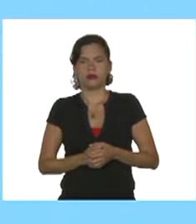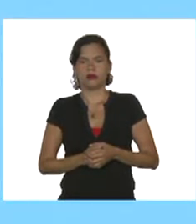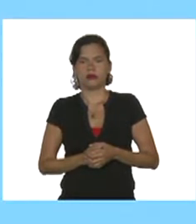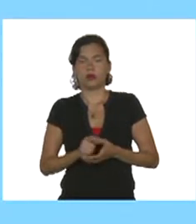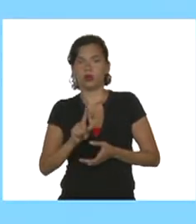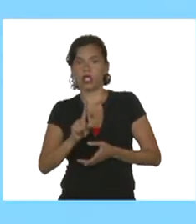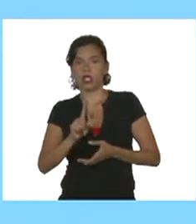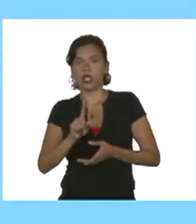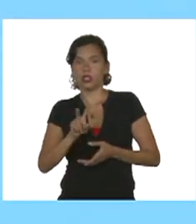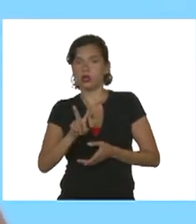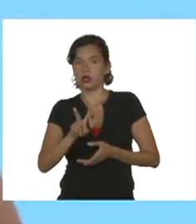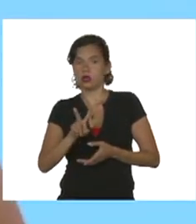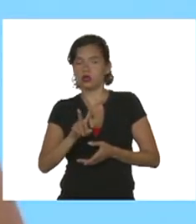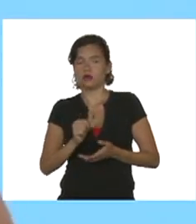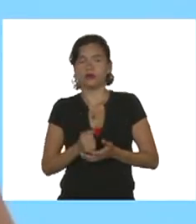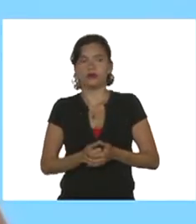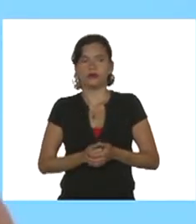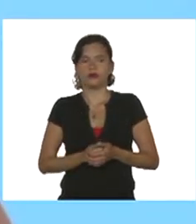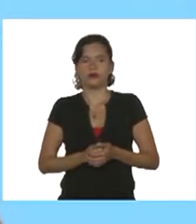dos,